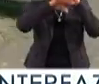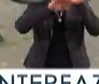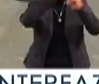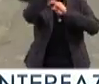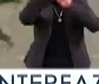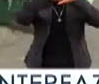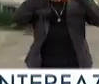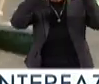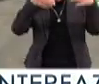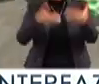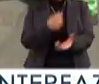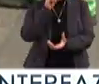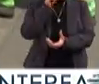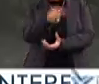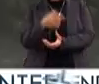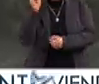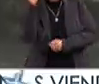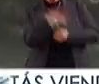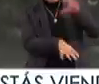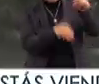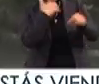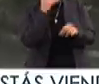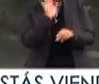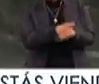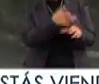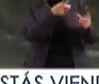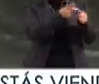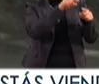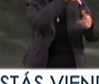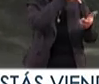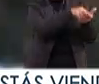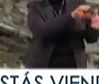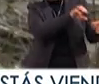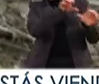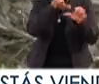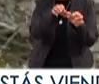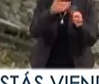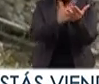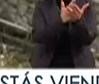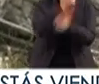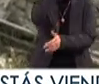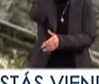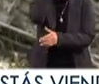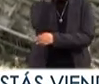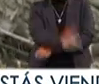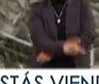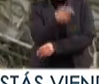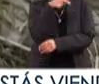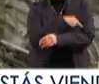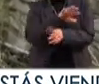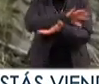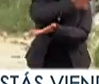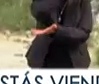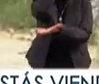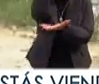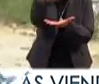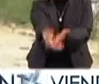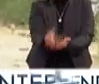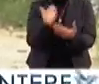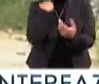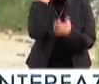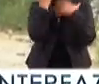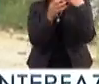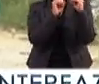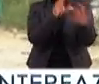además de la producción el mal manejo de los desperdicios agrava la situación al generar una creciente cantidad de